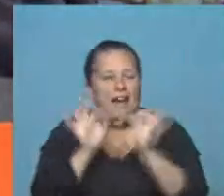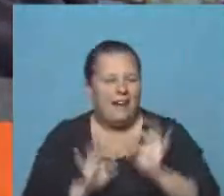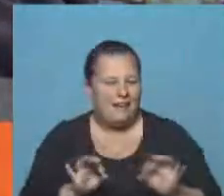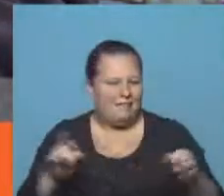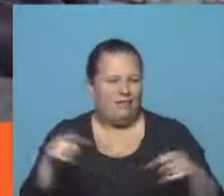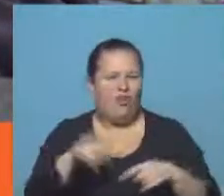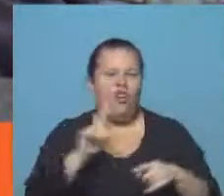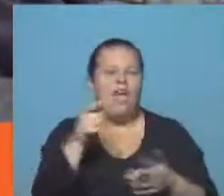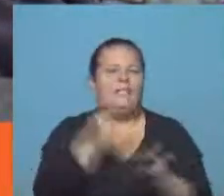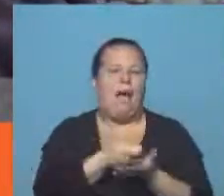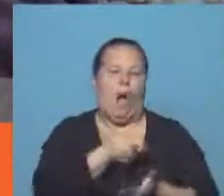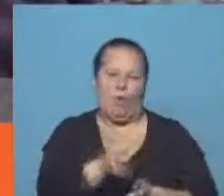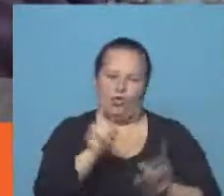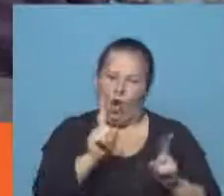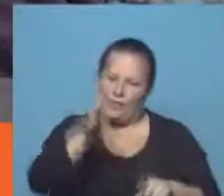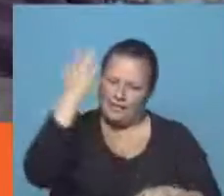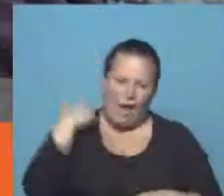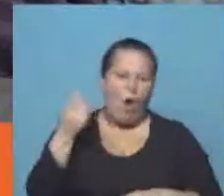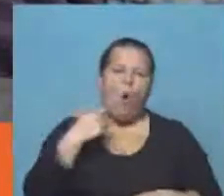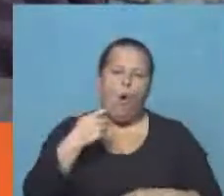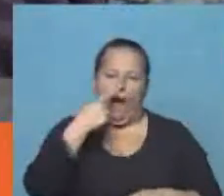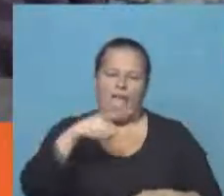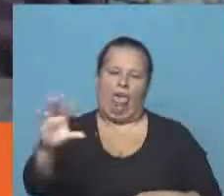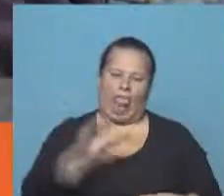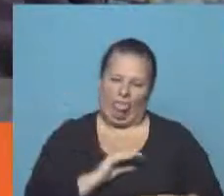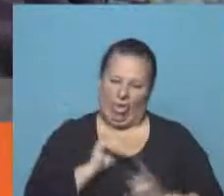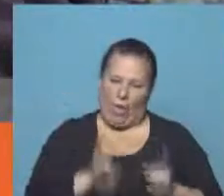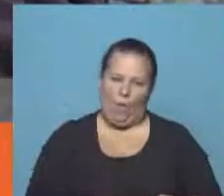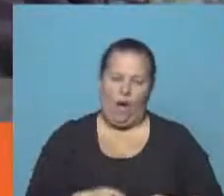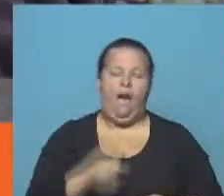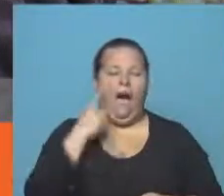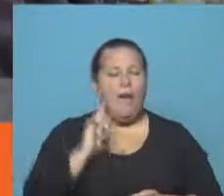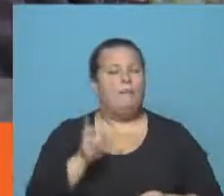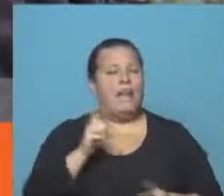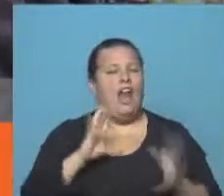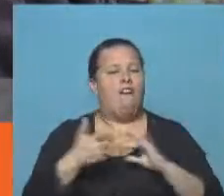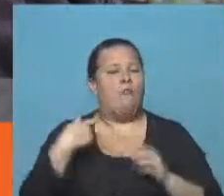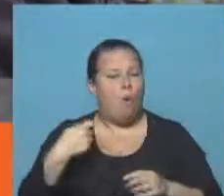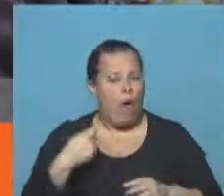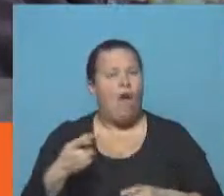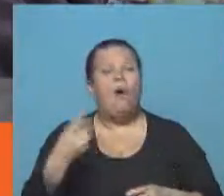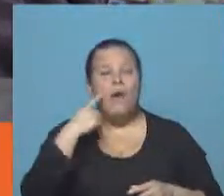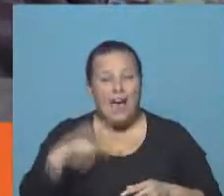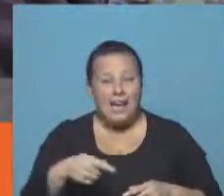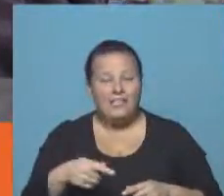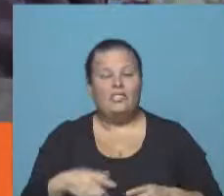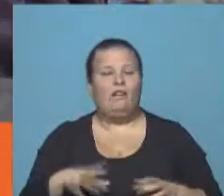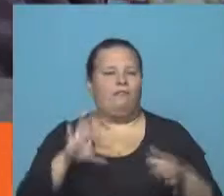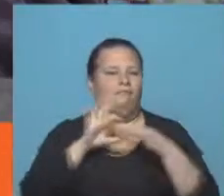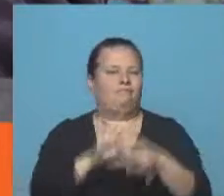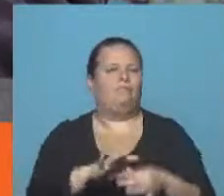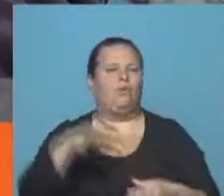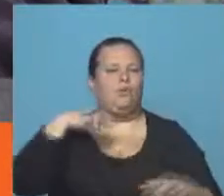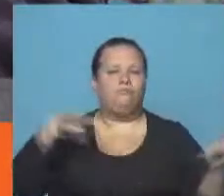no es pagar los juicios tal cual eran, sino que los jubilados terminan recibiendo menos, y además puso en riesgo el sistema previsional. Porque fíjate que esto se ató con el ingreso